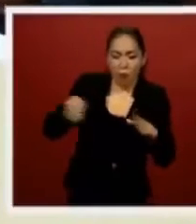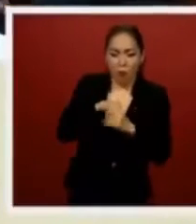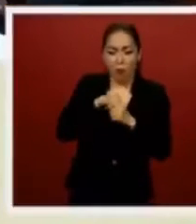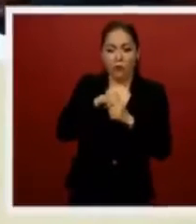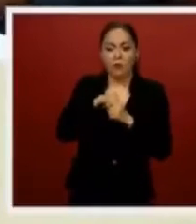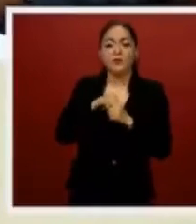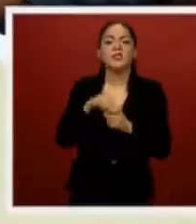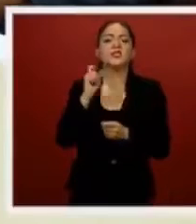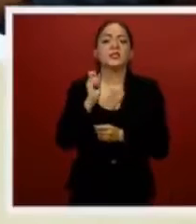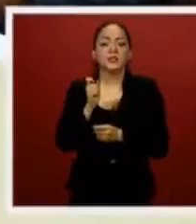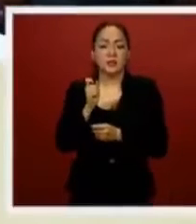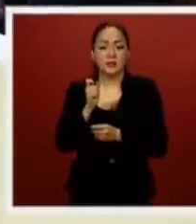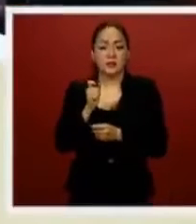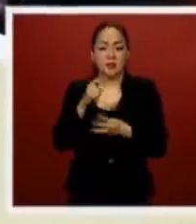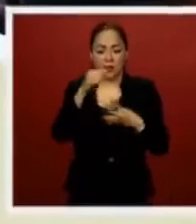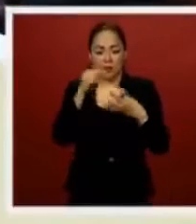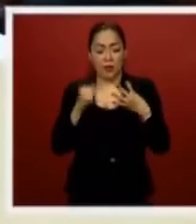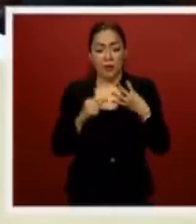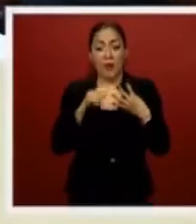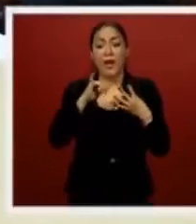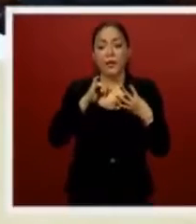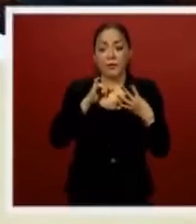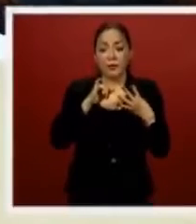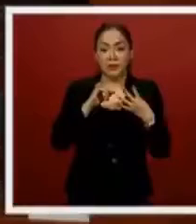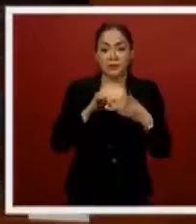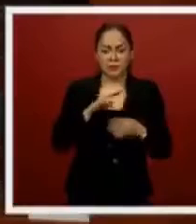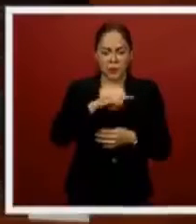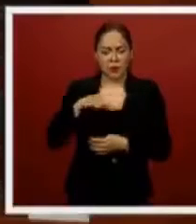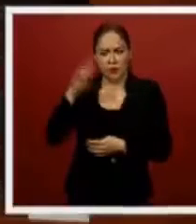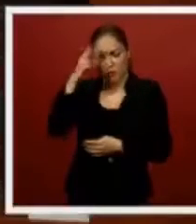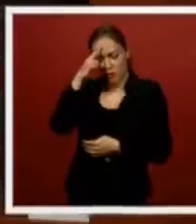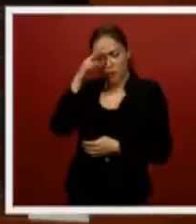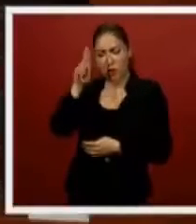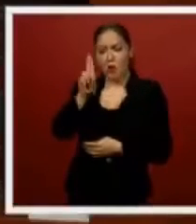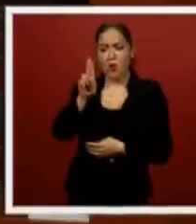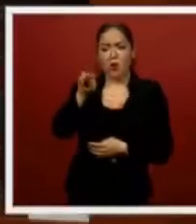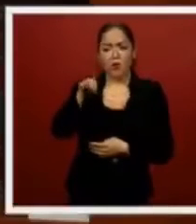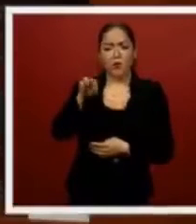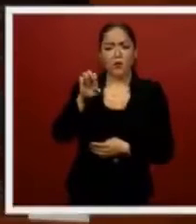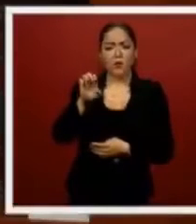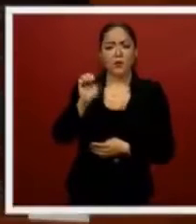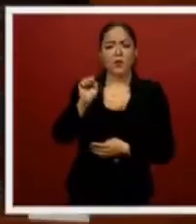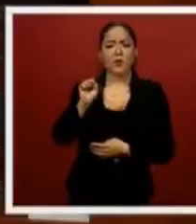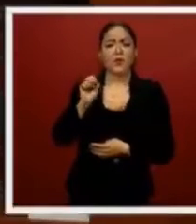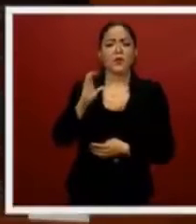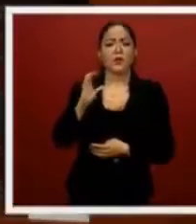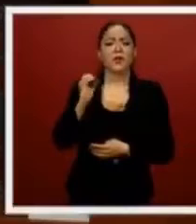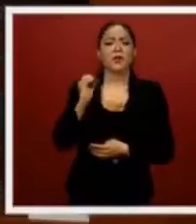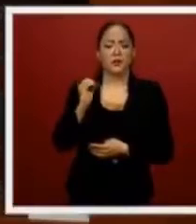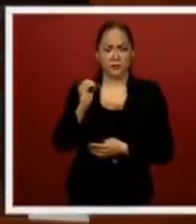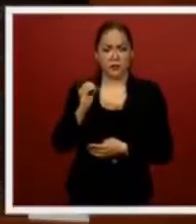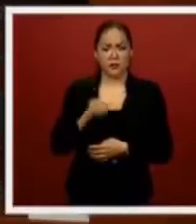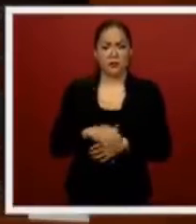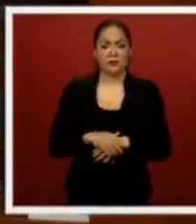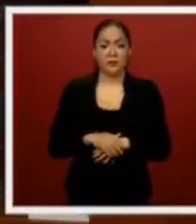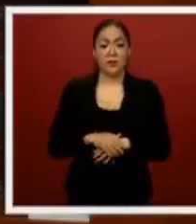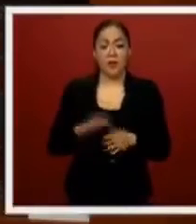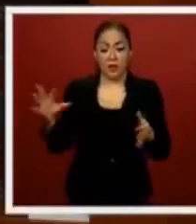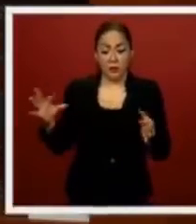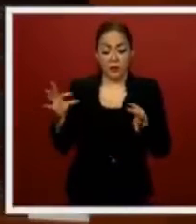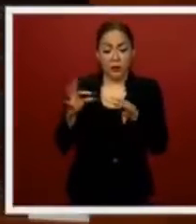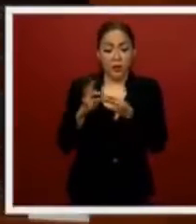Exactamente. Sí, hay que recordar que la UNESCO, que es el organismo internacional relacionado con la